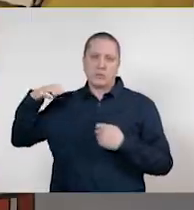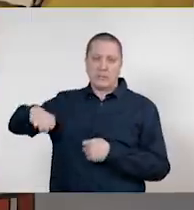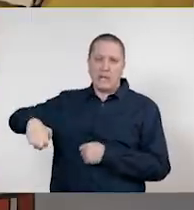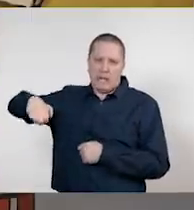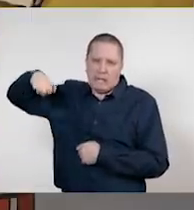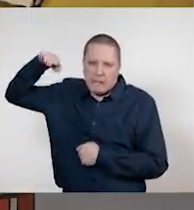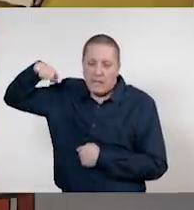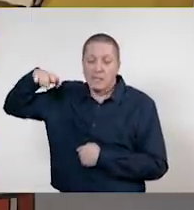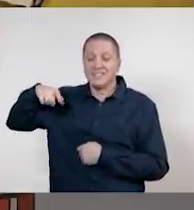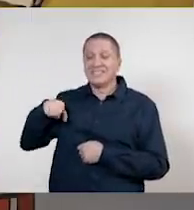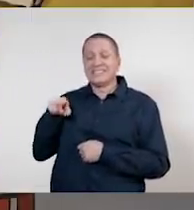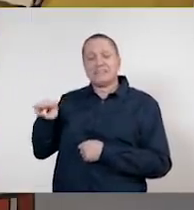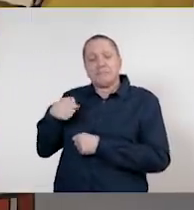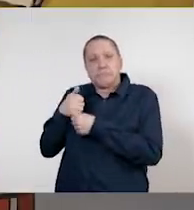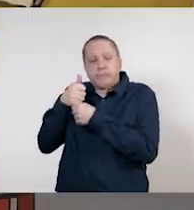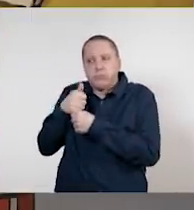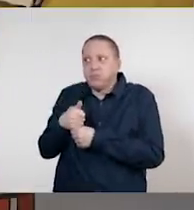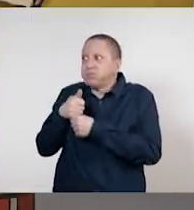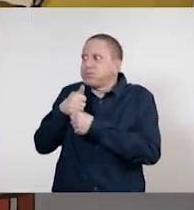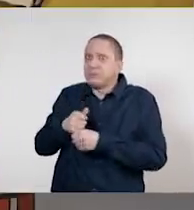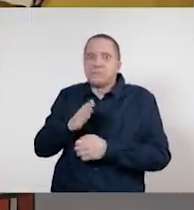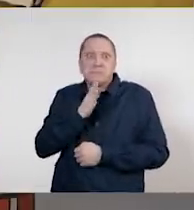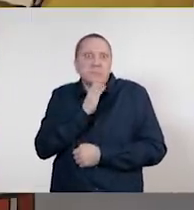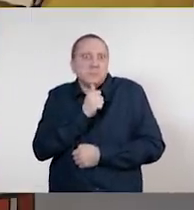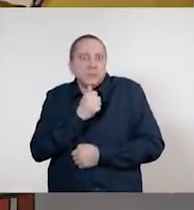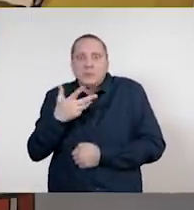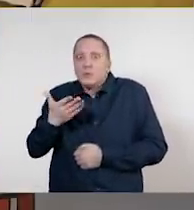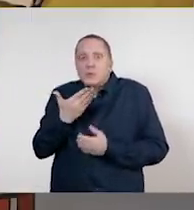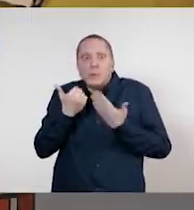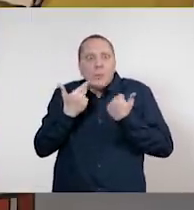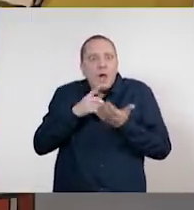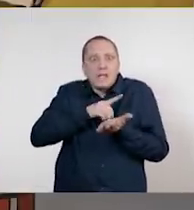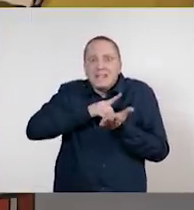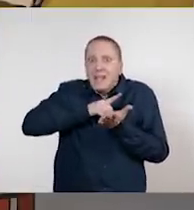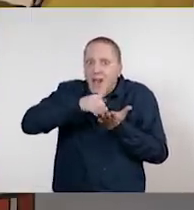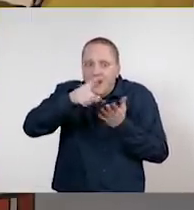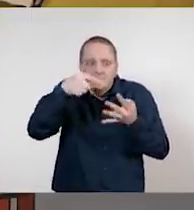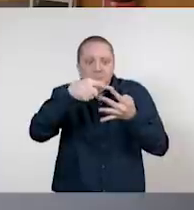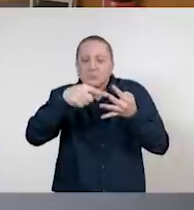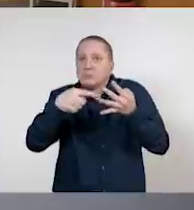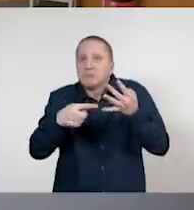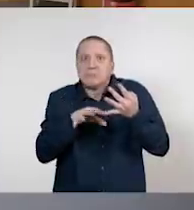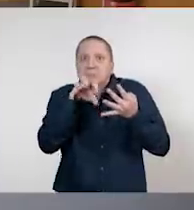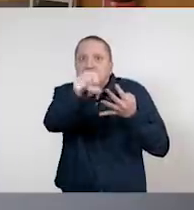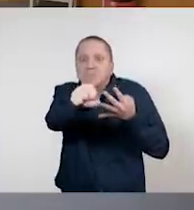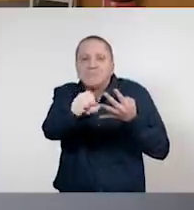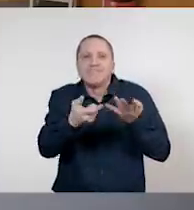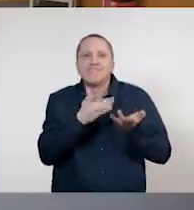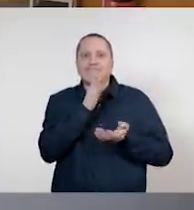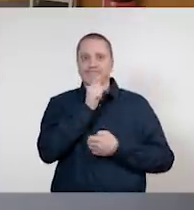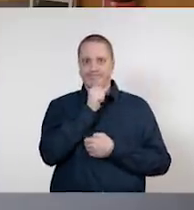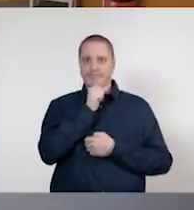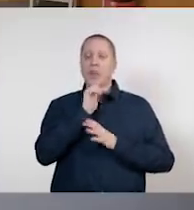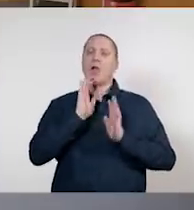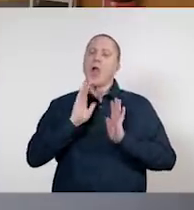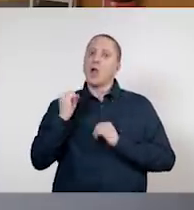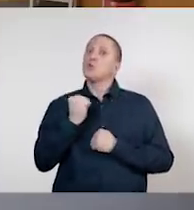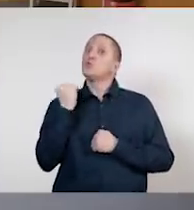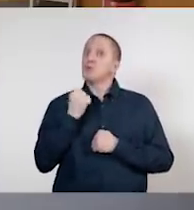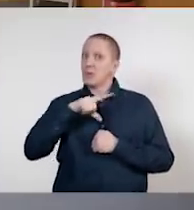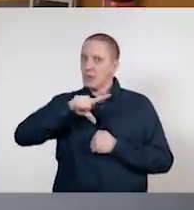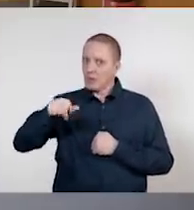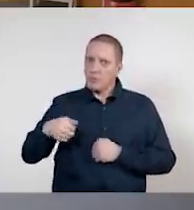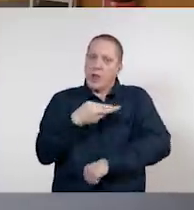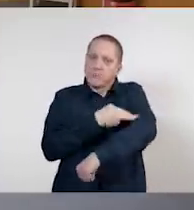mayor. Entonces sufría porque no podía ejercer todos estos derechos. Por fortuna, después pudo hacer